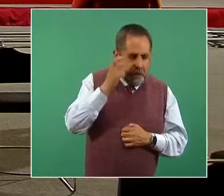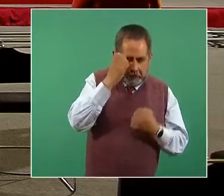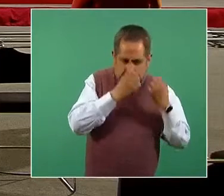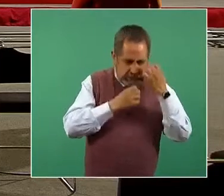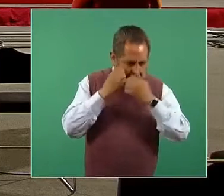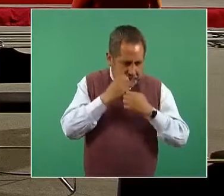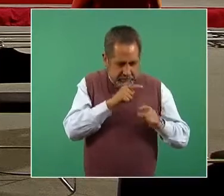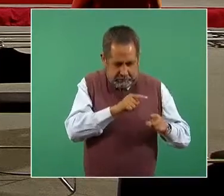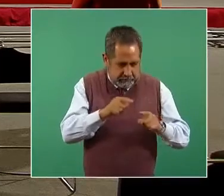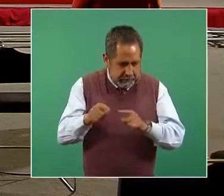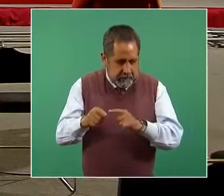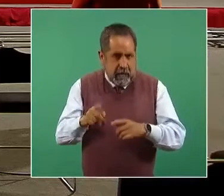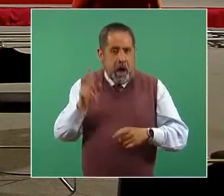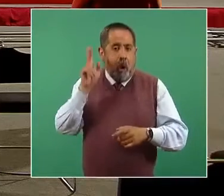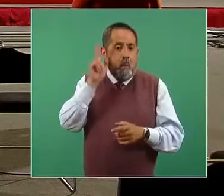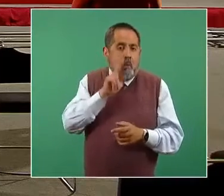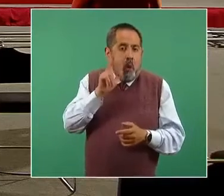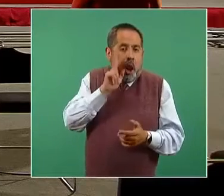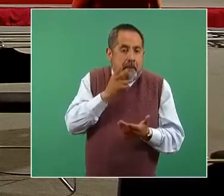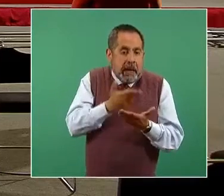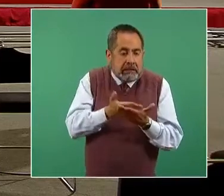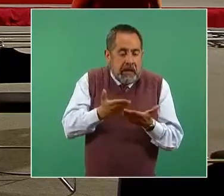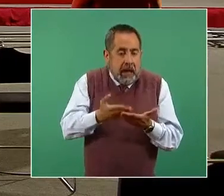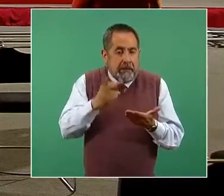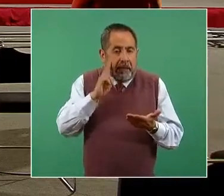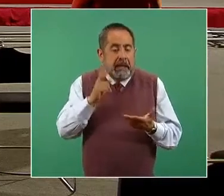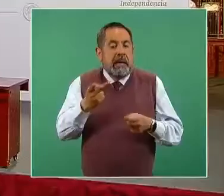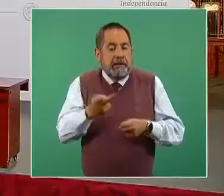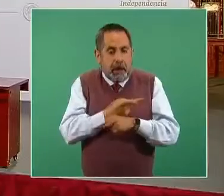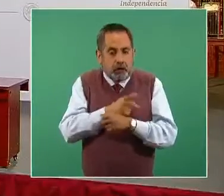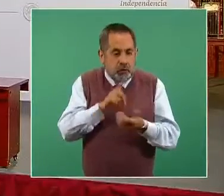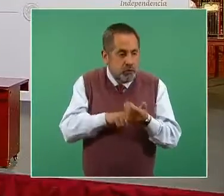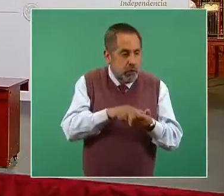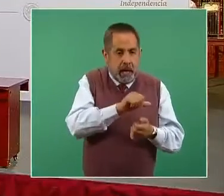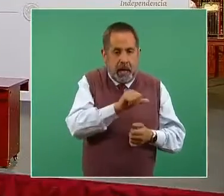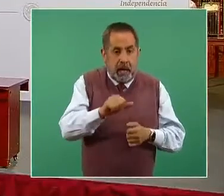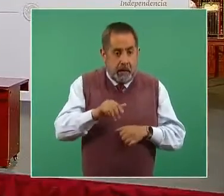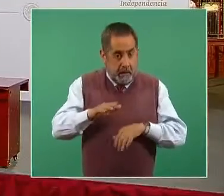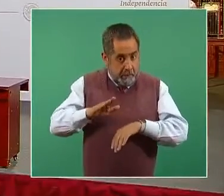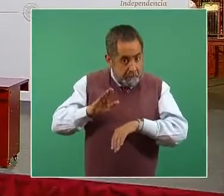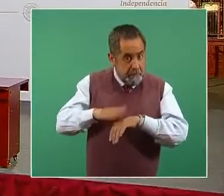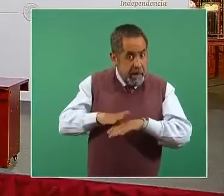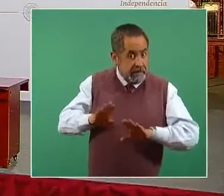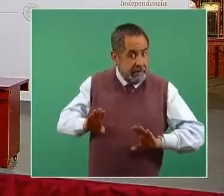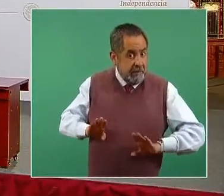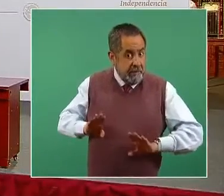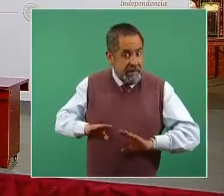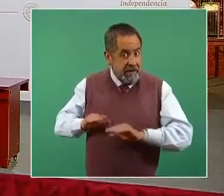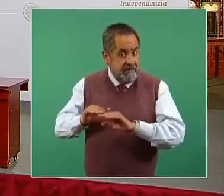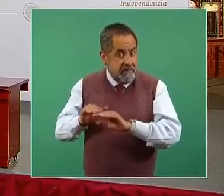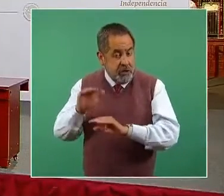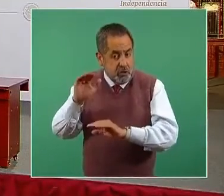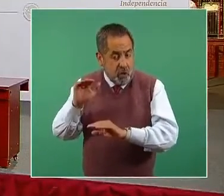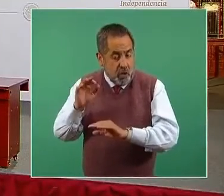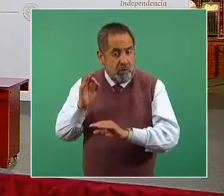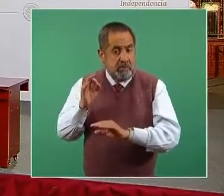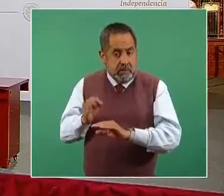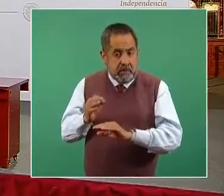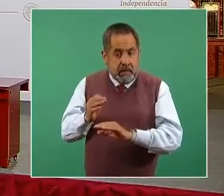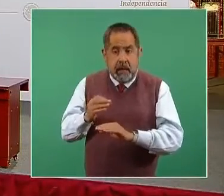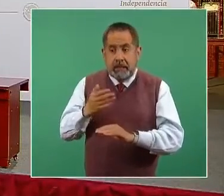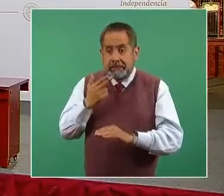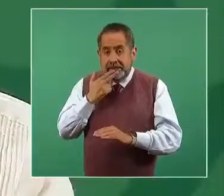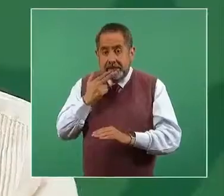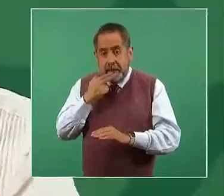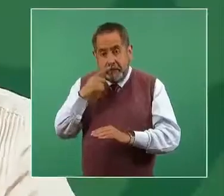es el tener evidencia directa sobre los beneficios, que es la eficacia, que se convierte después en